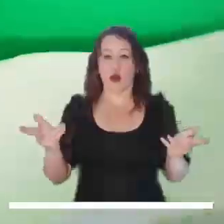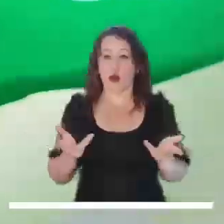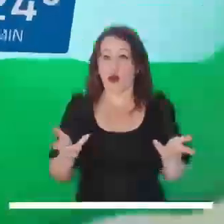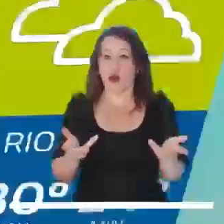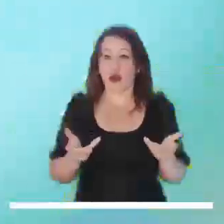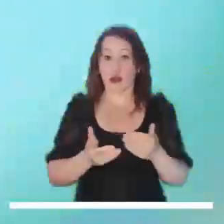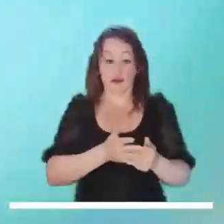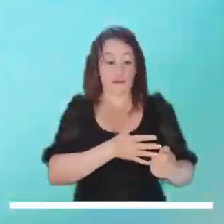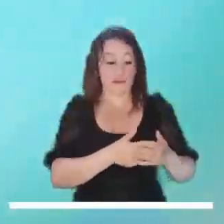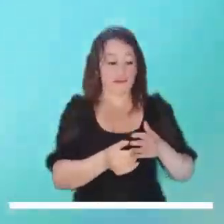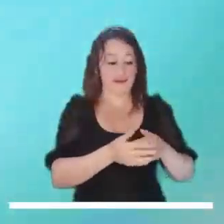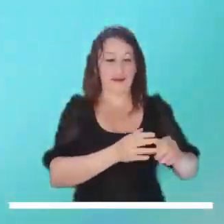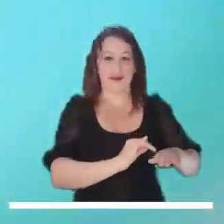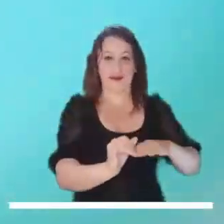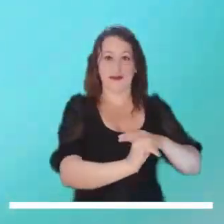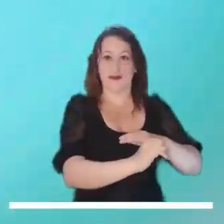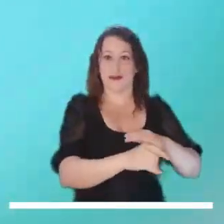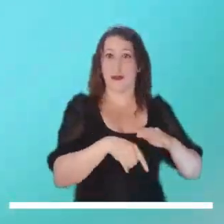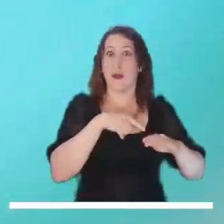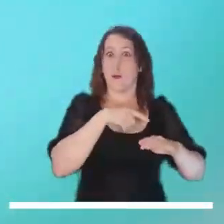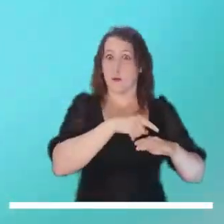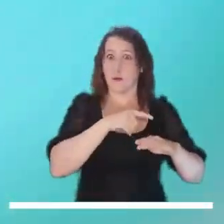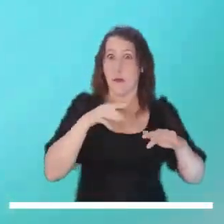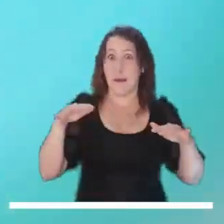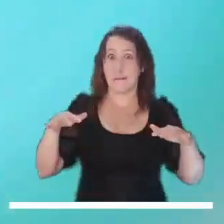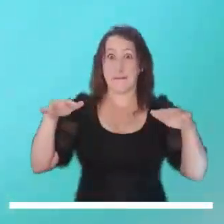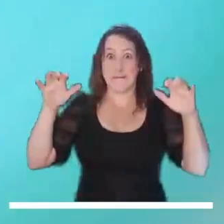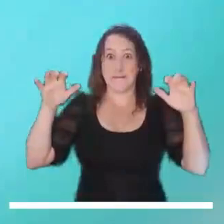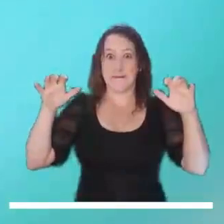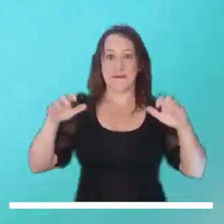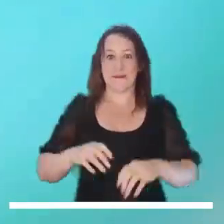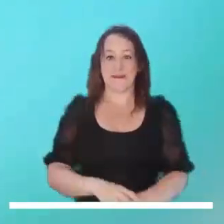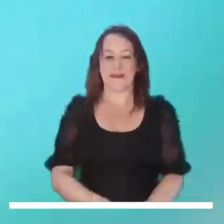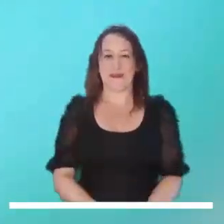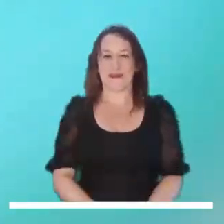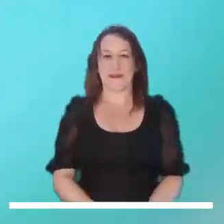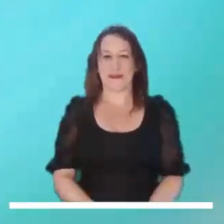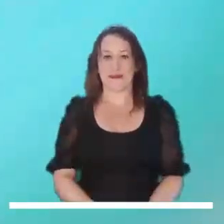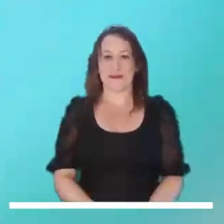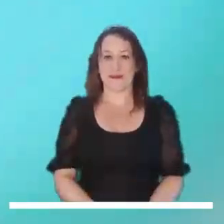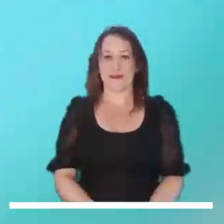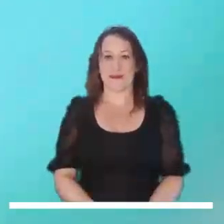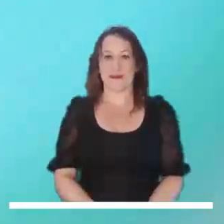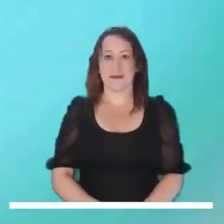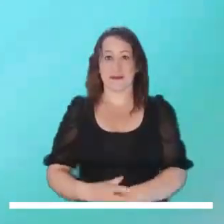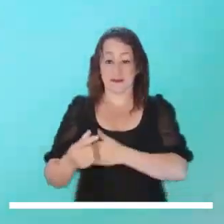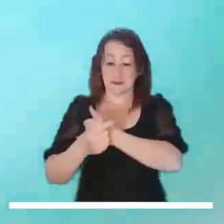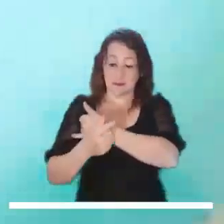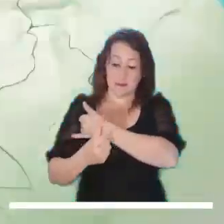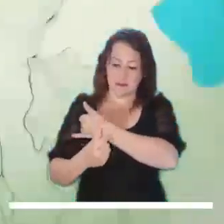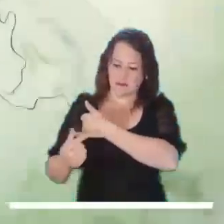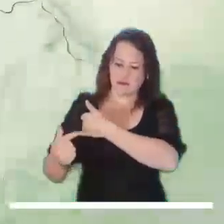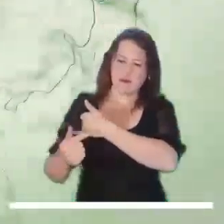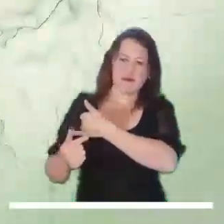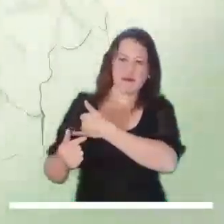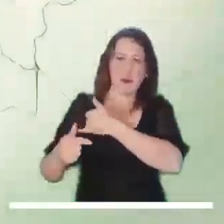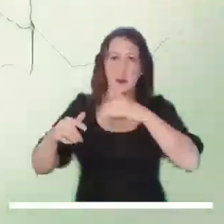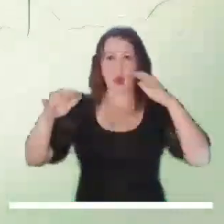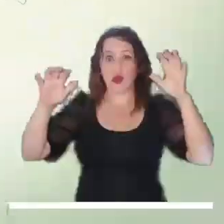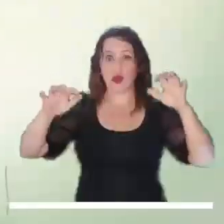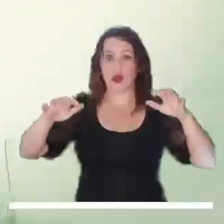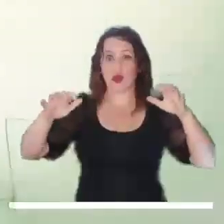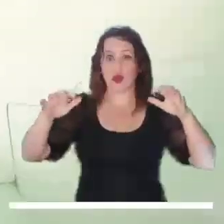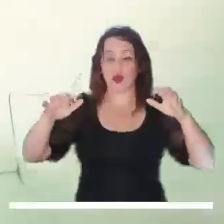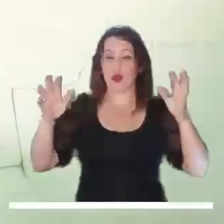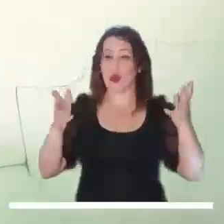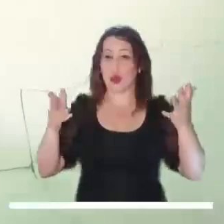Una mañana con nubosidad variable se espera en el archipiélago, donde además prevalecerán las condiciones secas. El